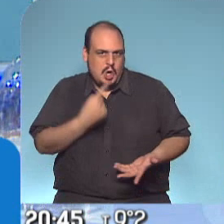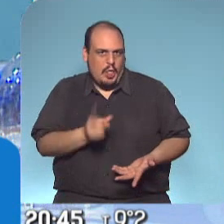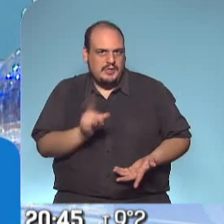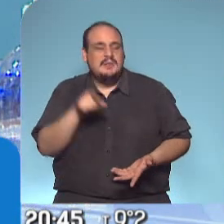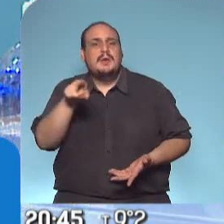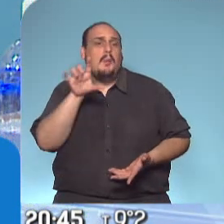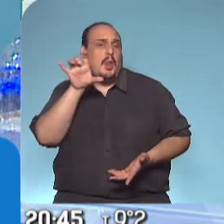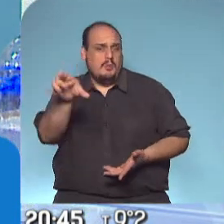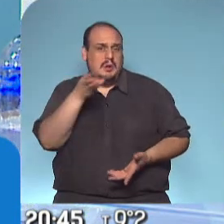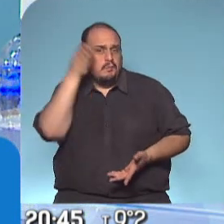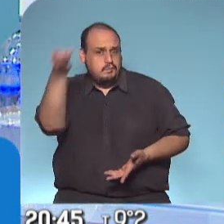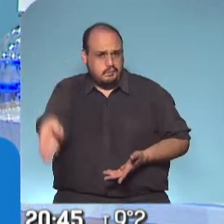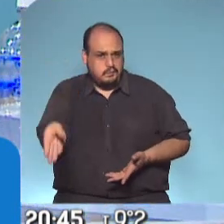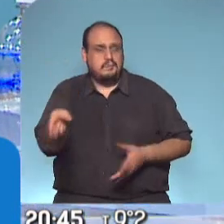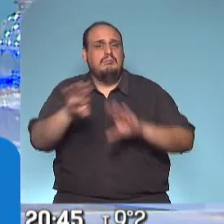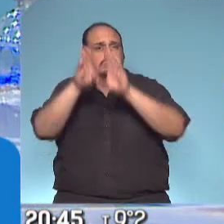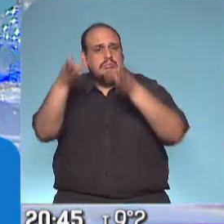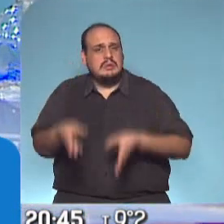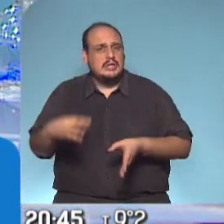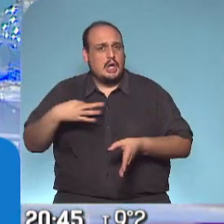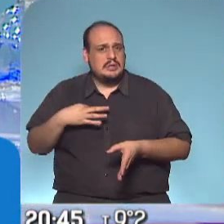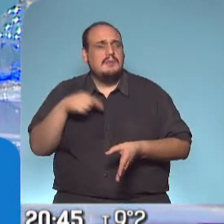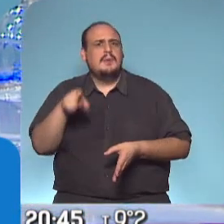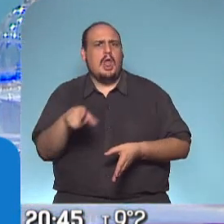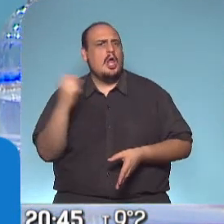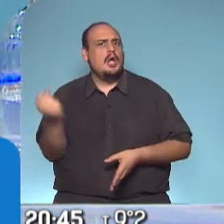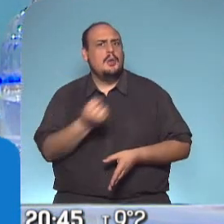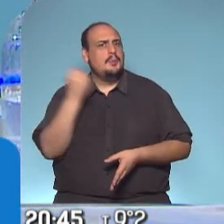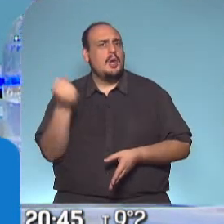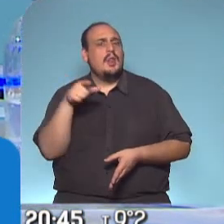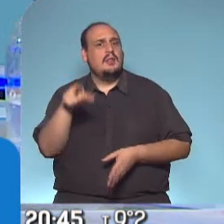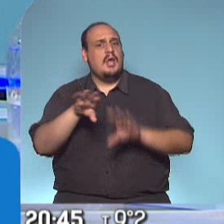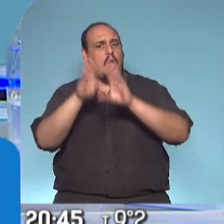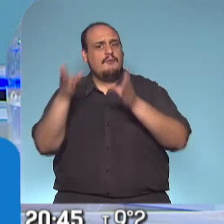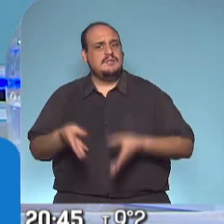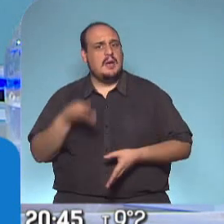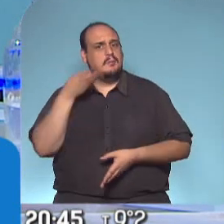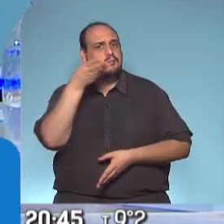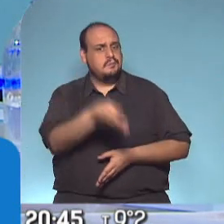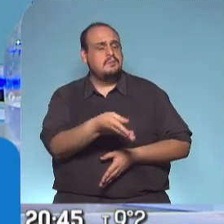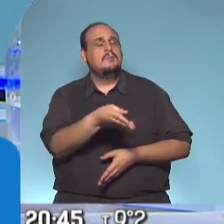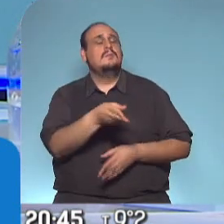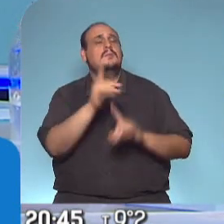esté, pero contarle que es bien importante que se presente ante una oficina o cumplimente